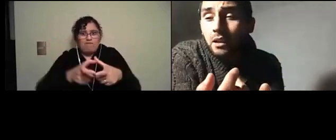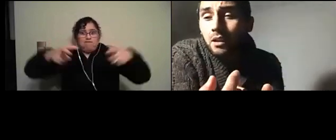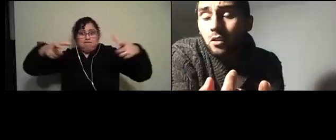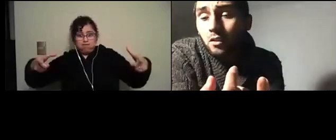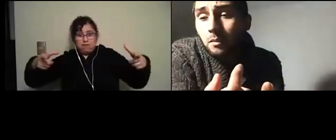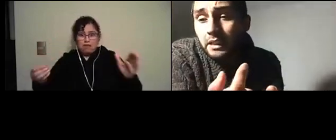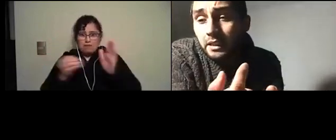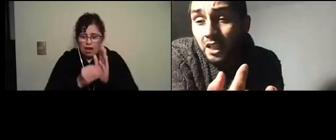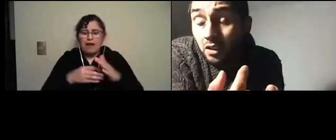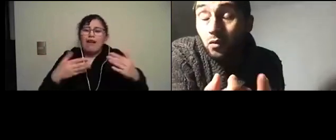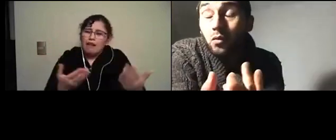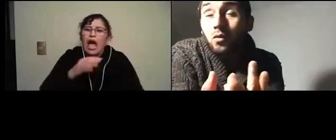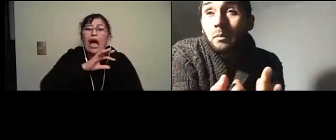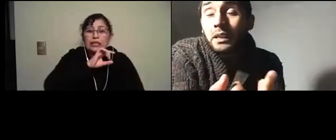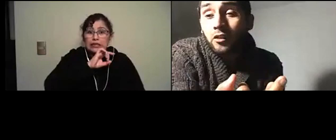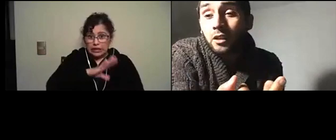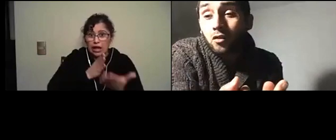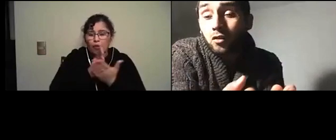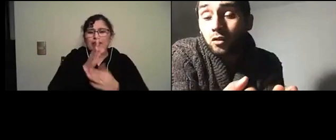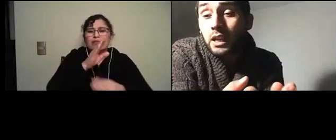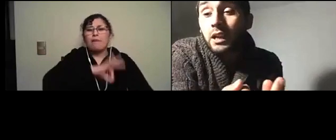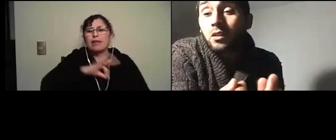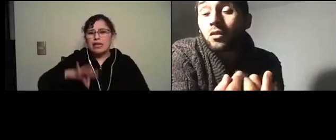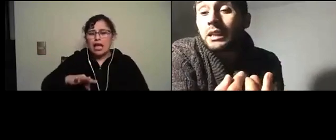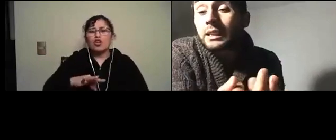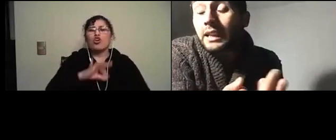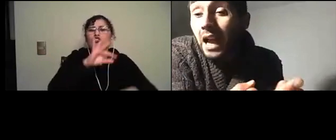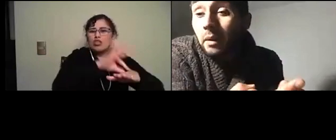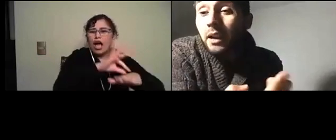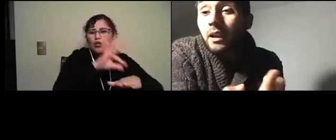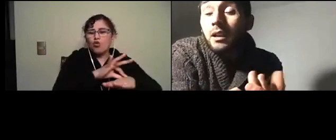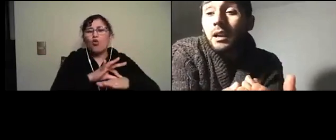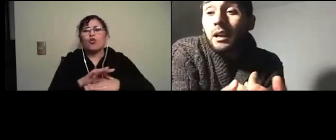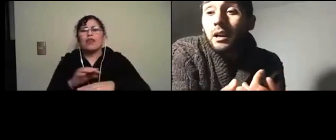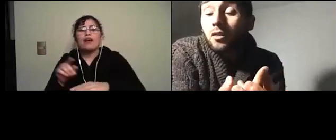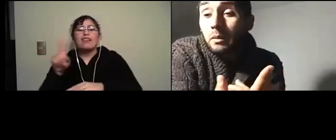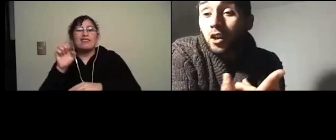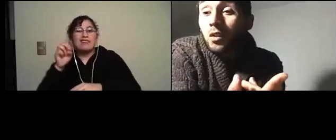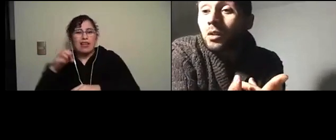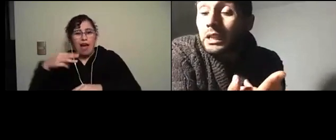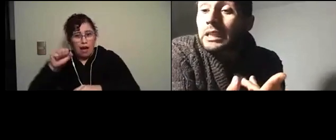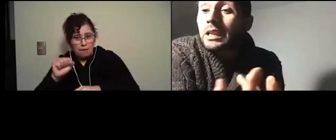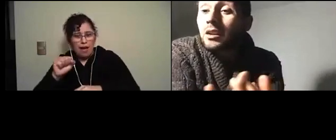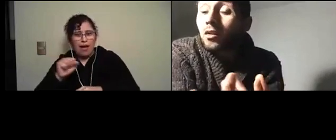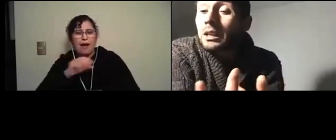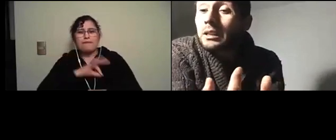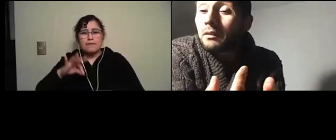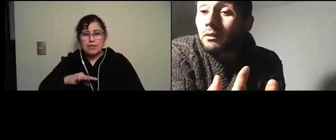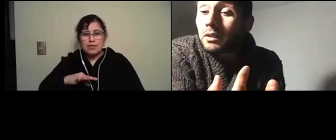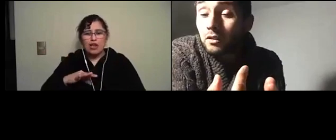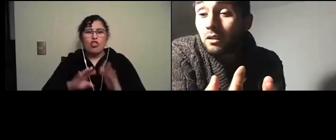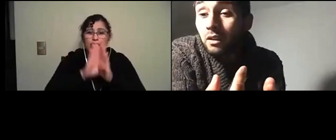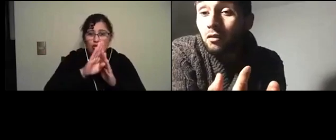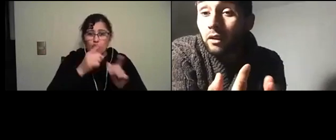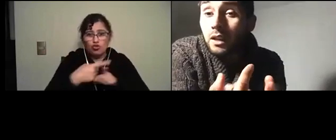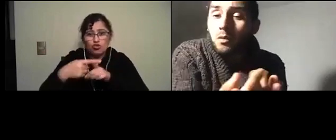ver con el Ministerio de Salud, con el Ministerio de Desarrollo Social, con el SENAMA, con el Ministerio de Justicia, con el